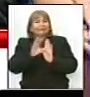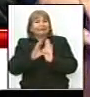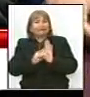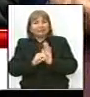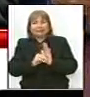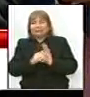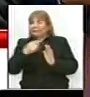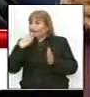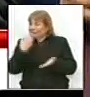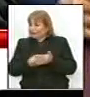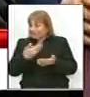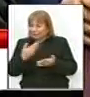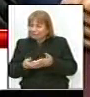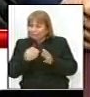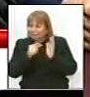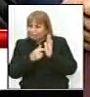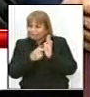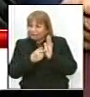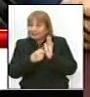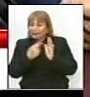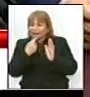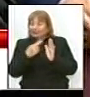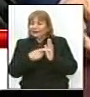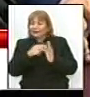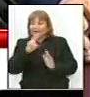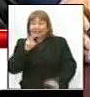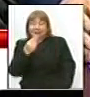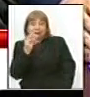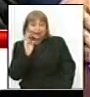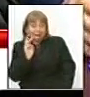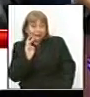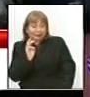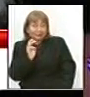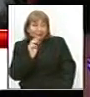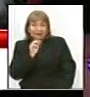las propias sentencias del tribunal constitucional del 2006